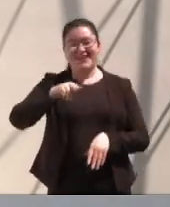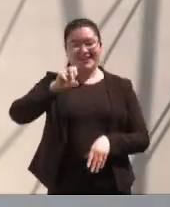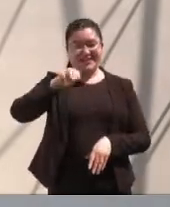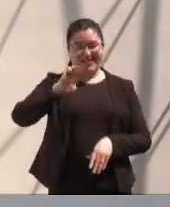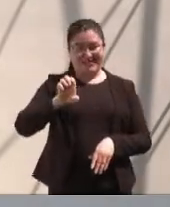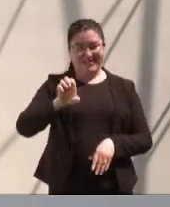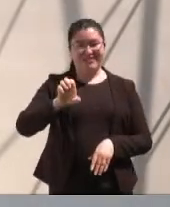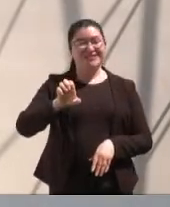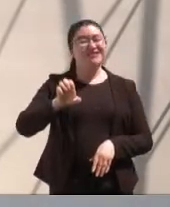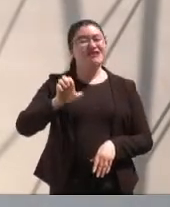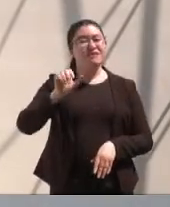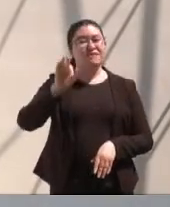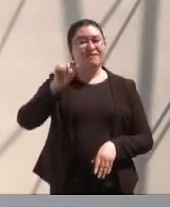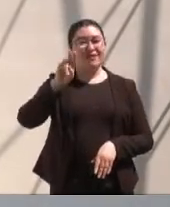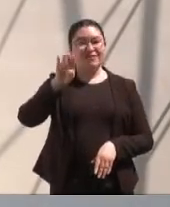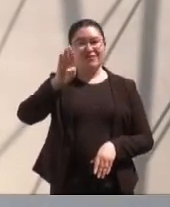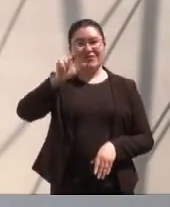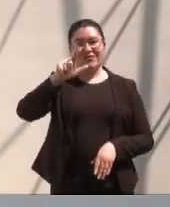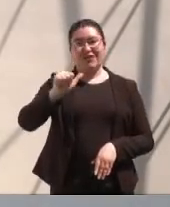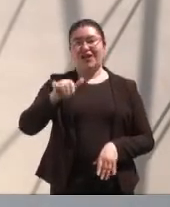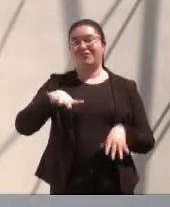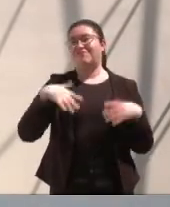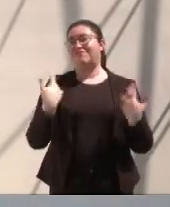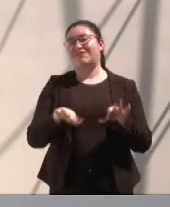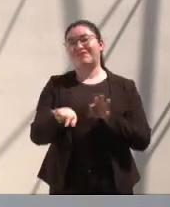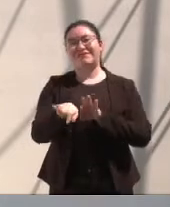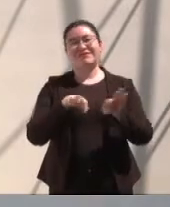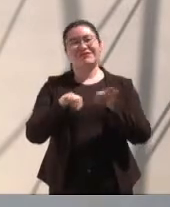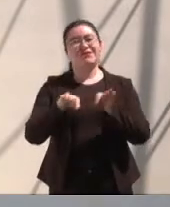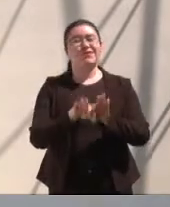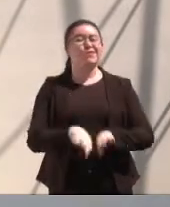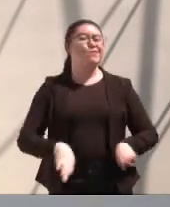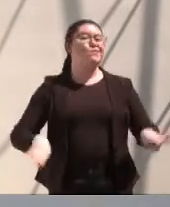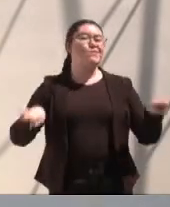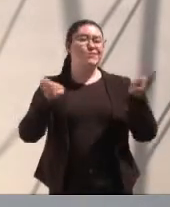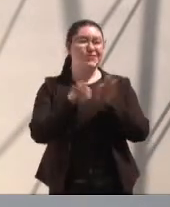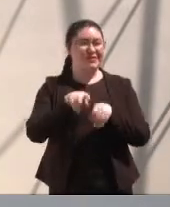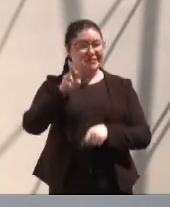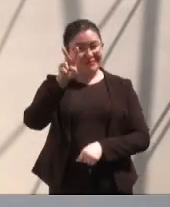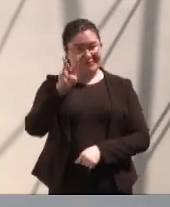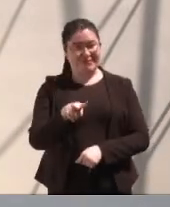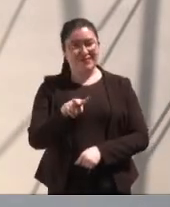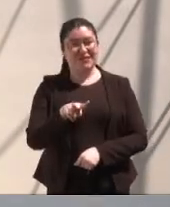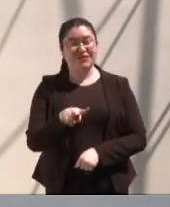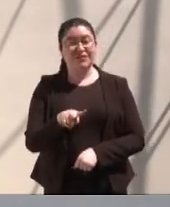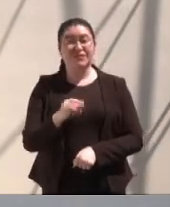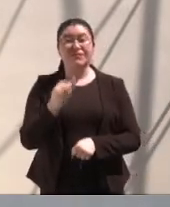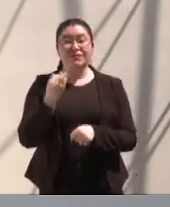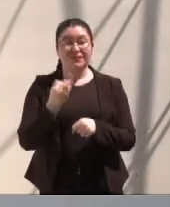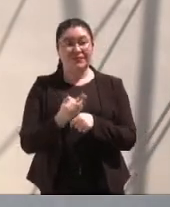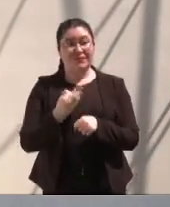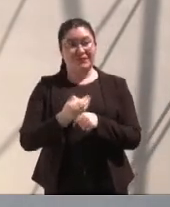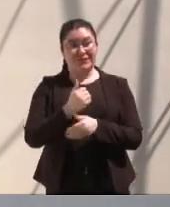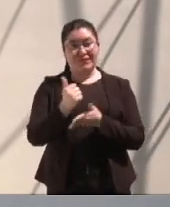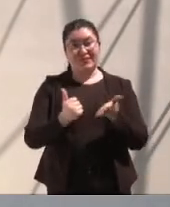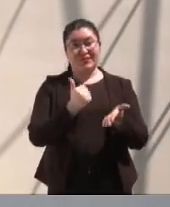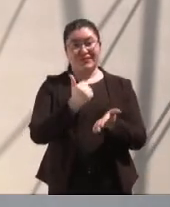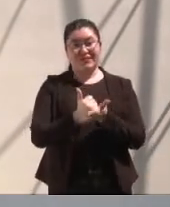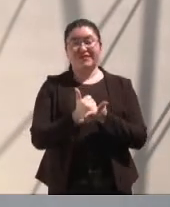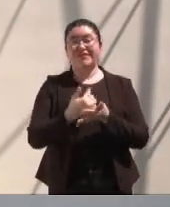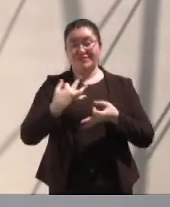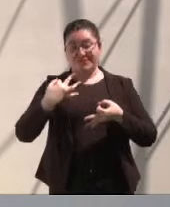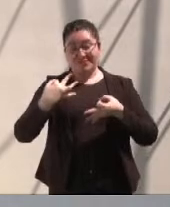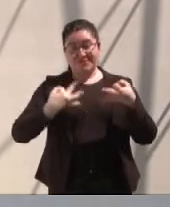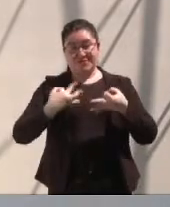Fabiola, que han venido haciendo un trabajo muy importante en este tema. La verdad es que este Centro de Justicia para las Mujeres